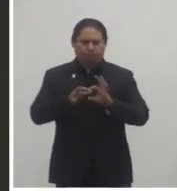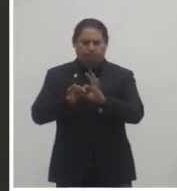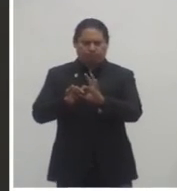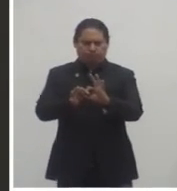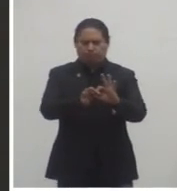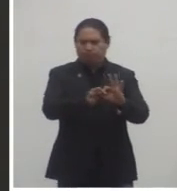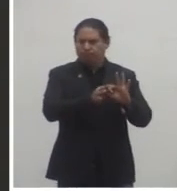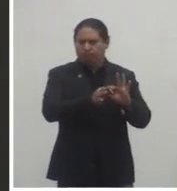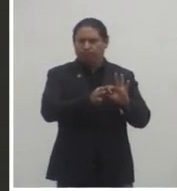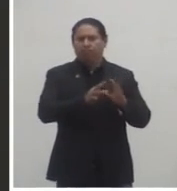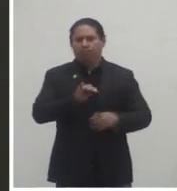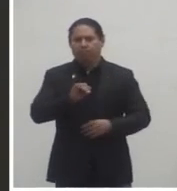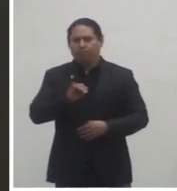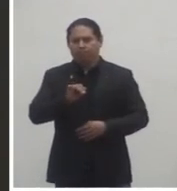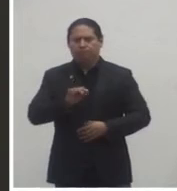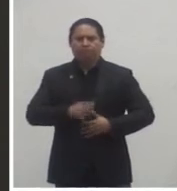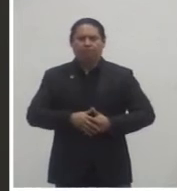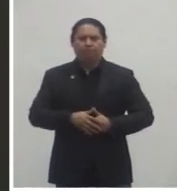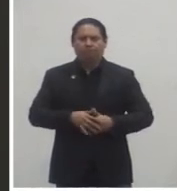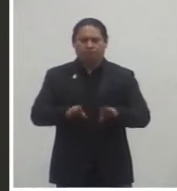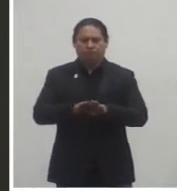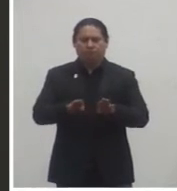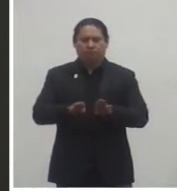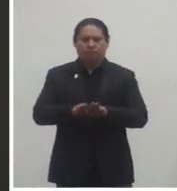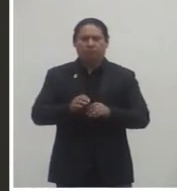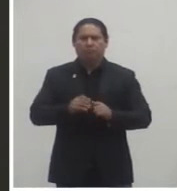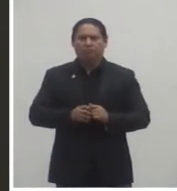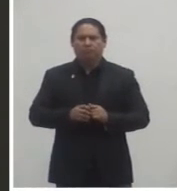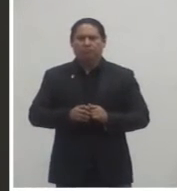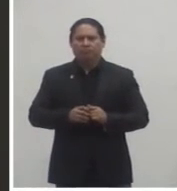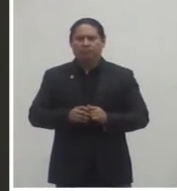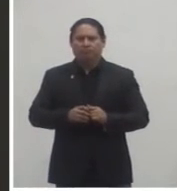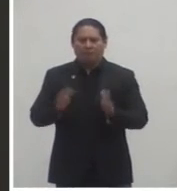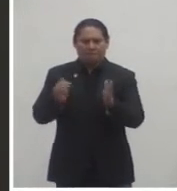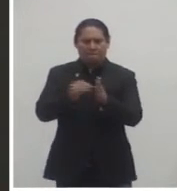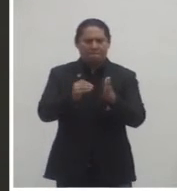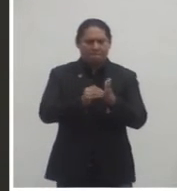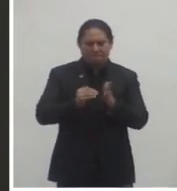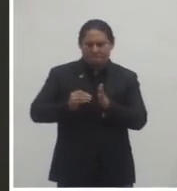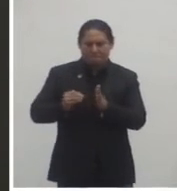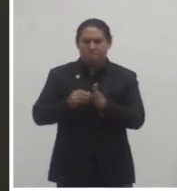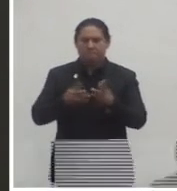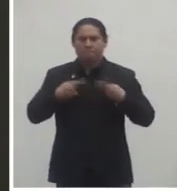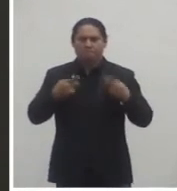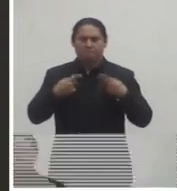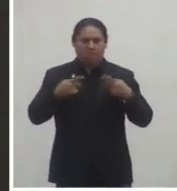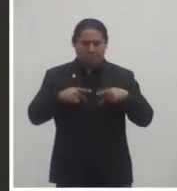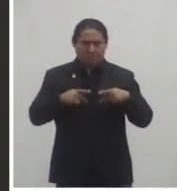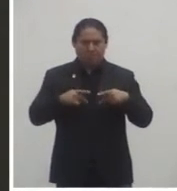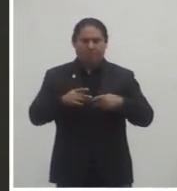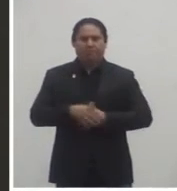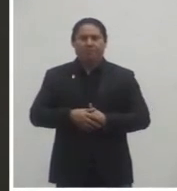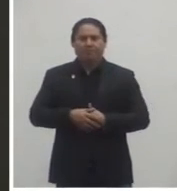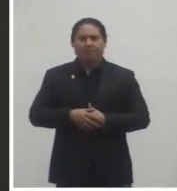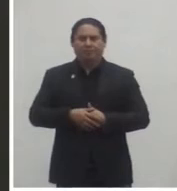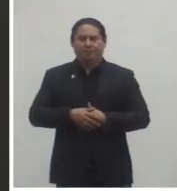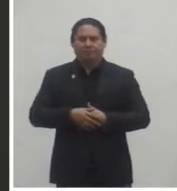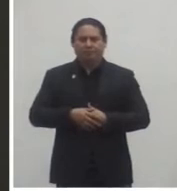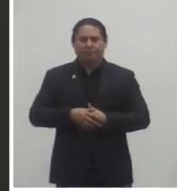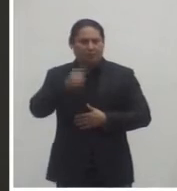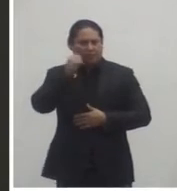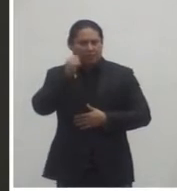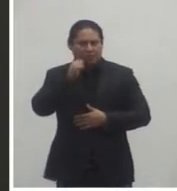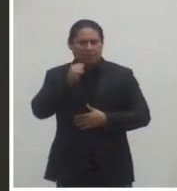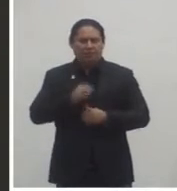despeje muy significativo en la inmunización de cientos de miles de chiapanecas y de chiapanecos. Las tres instancias